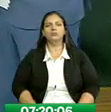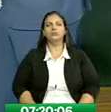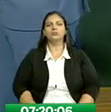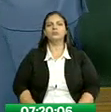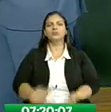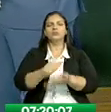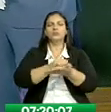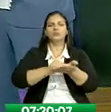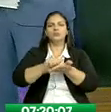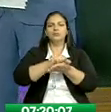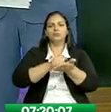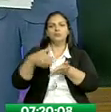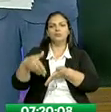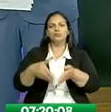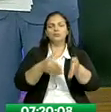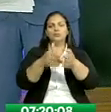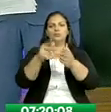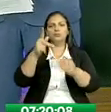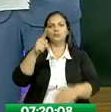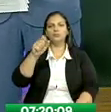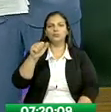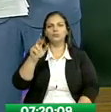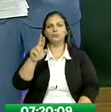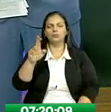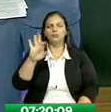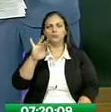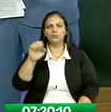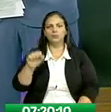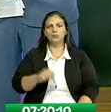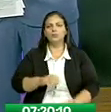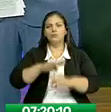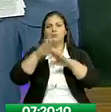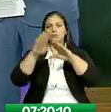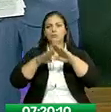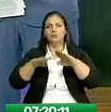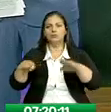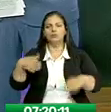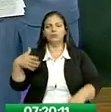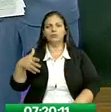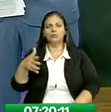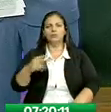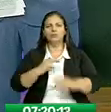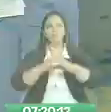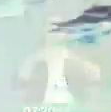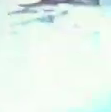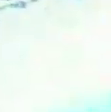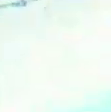Suárez. Las autoridades investigan las causas de este percance vial.